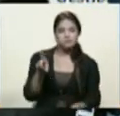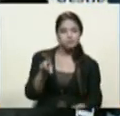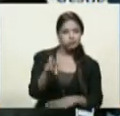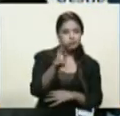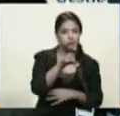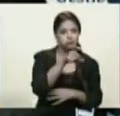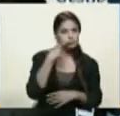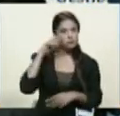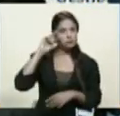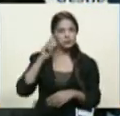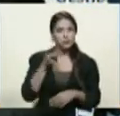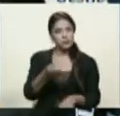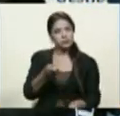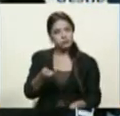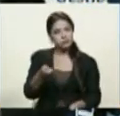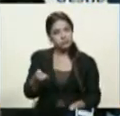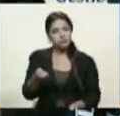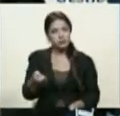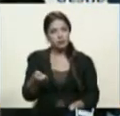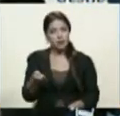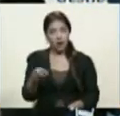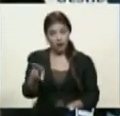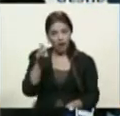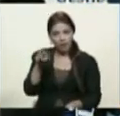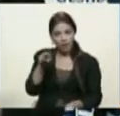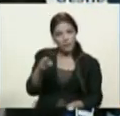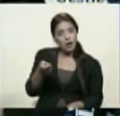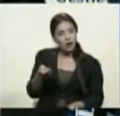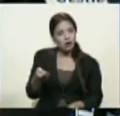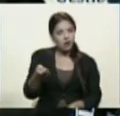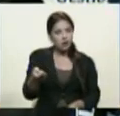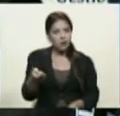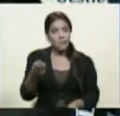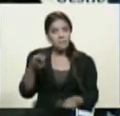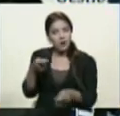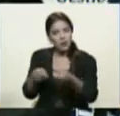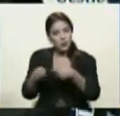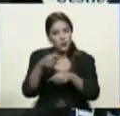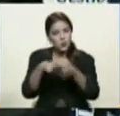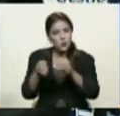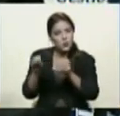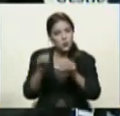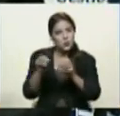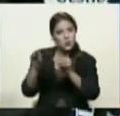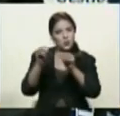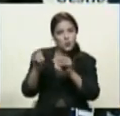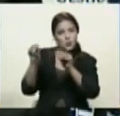distorsión adaptados para el tráfico de influencias